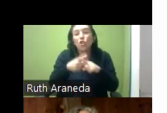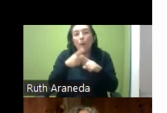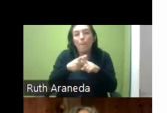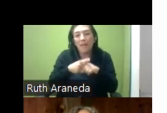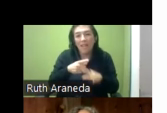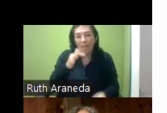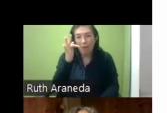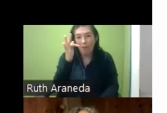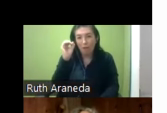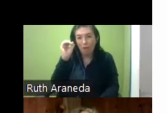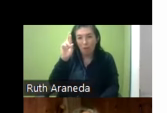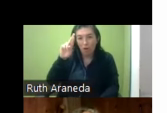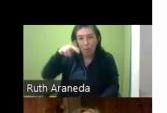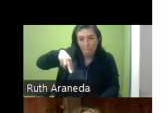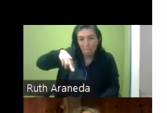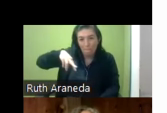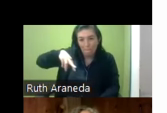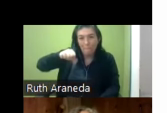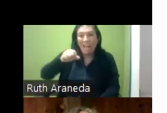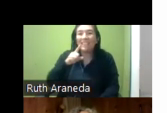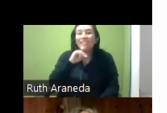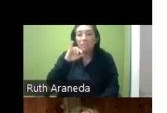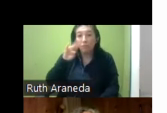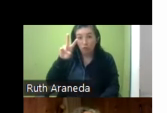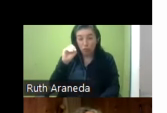formativo. Este periodo sería